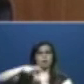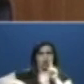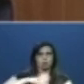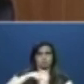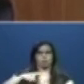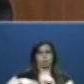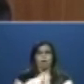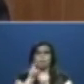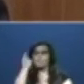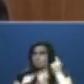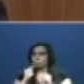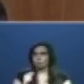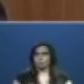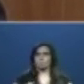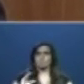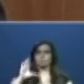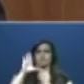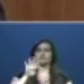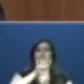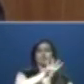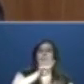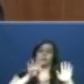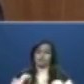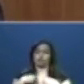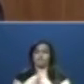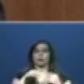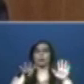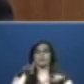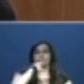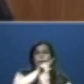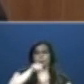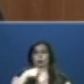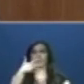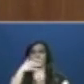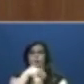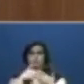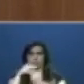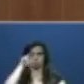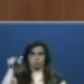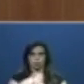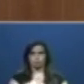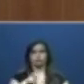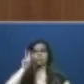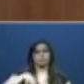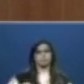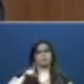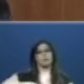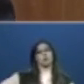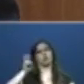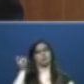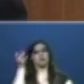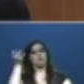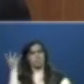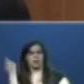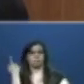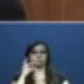tres anualidades 91,5 millones de euros se han desarrollado también otras iniciativas como la mejora de